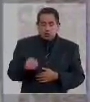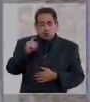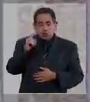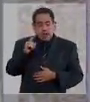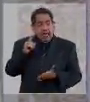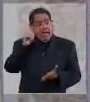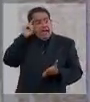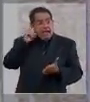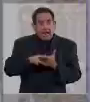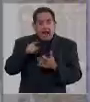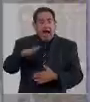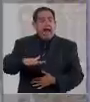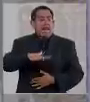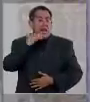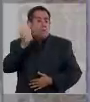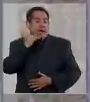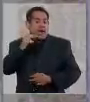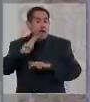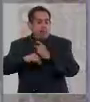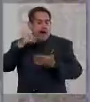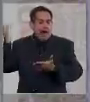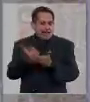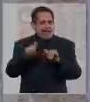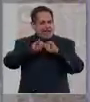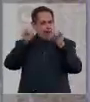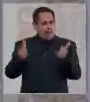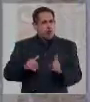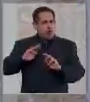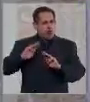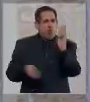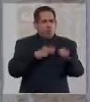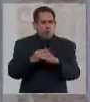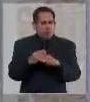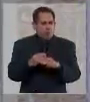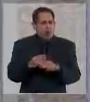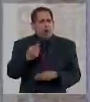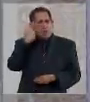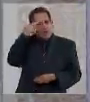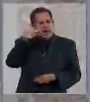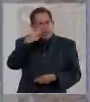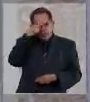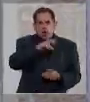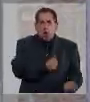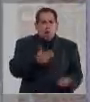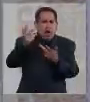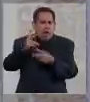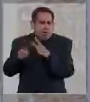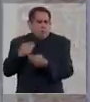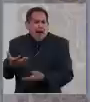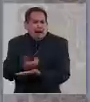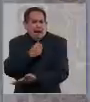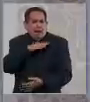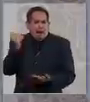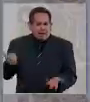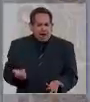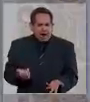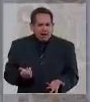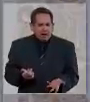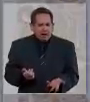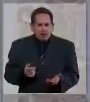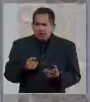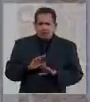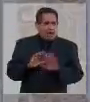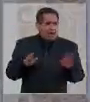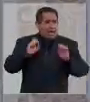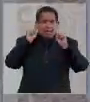va a ganar la Copa del Mundo o el juego contra México, entonces ¿para qué fregados mandamos a la selección? ¿Quién estaría de acuerdo en darle la Copa a Alemania